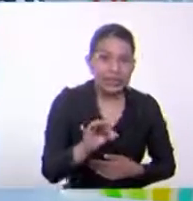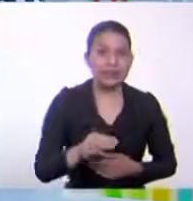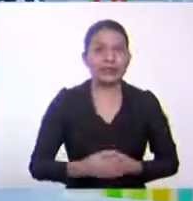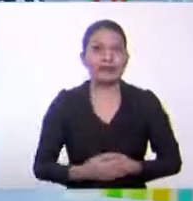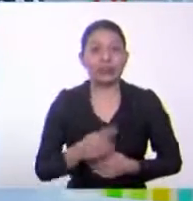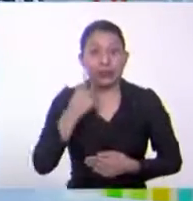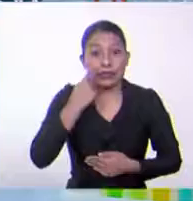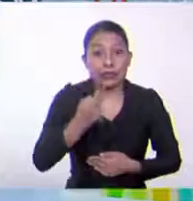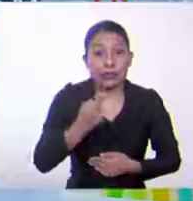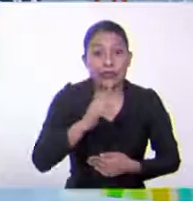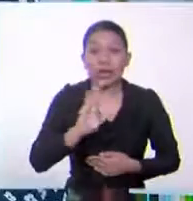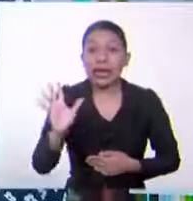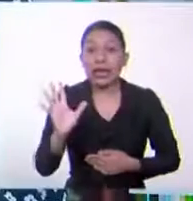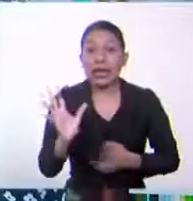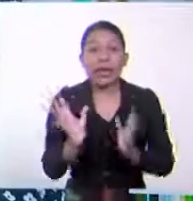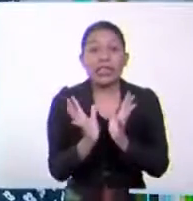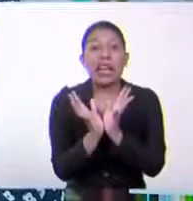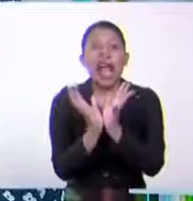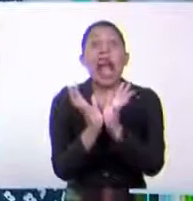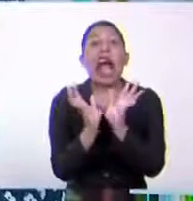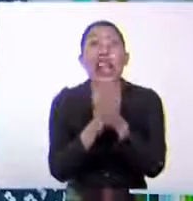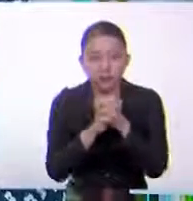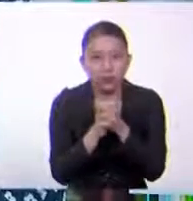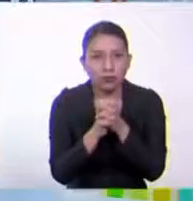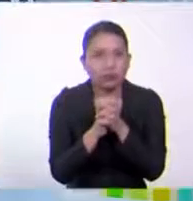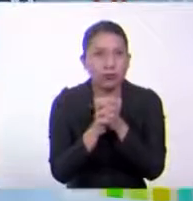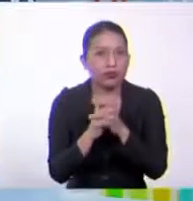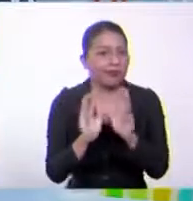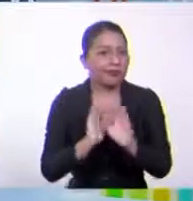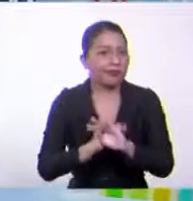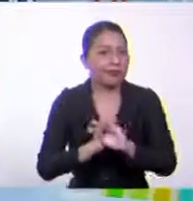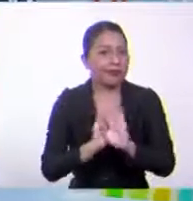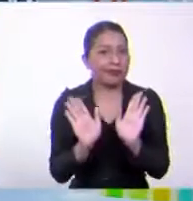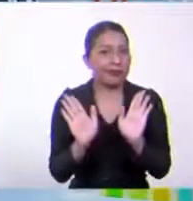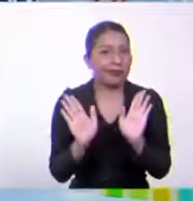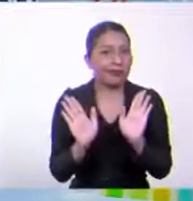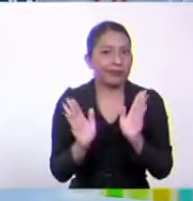se resbala. ¡Oh no! Es atrapada por la